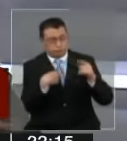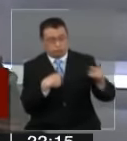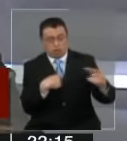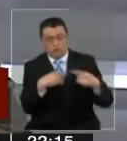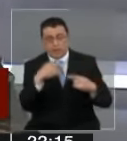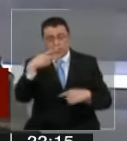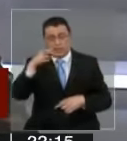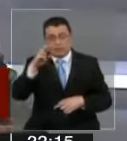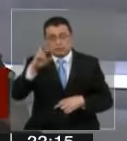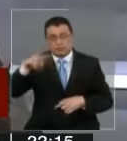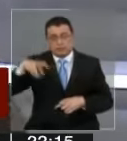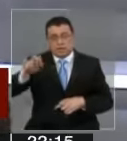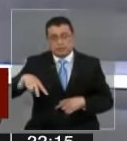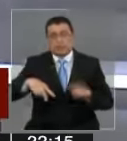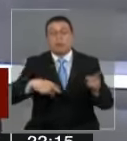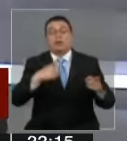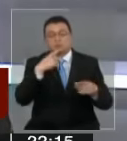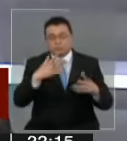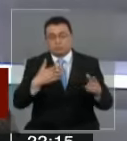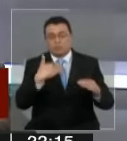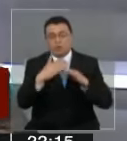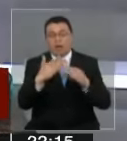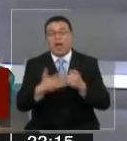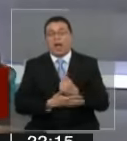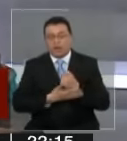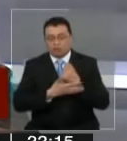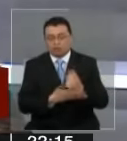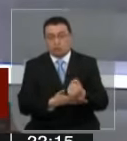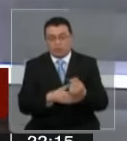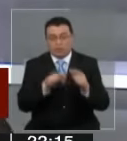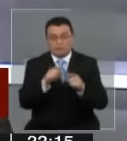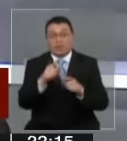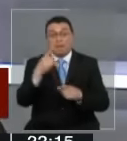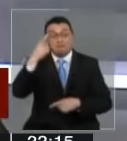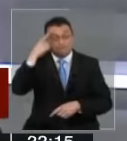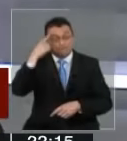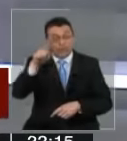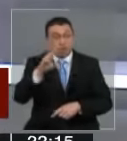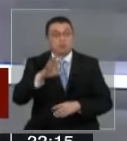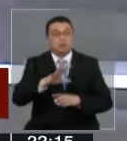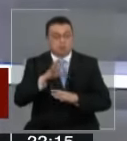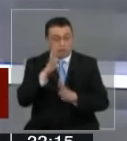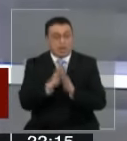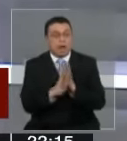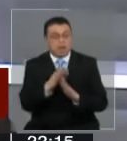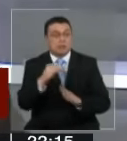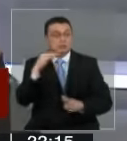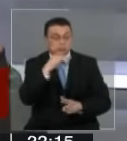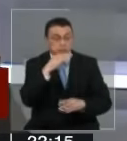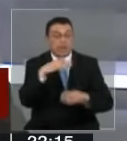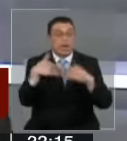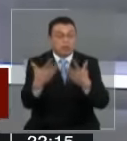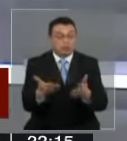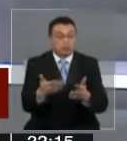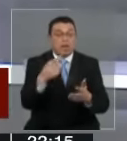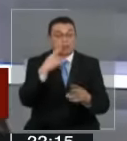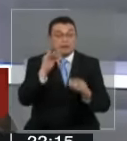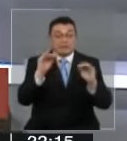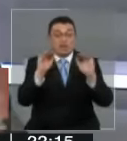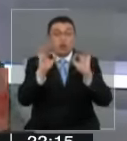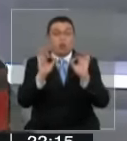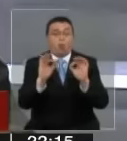gobiernos tienen que hacer un esfuerzo por ir en ayuda en estos casos, pero ser súper súper eficientes en la ayuda que están entregando y además súper